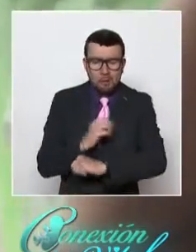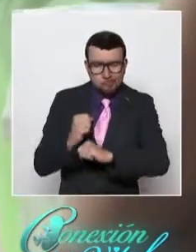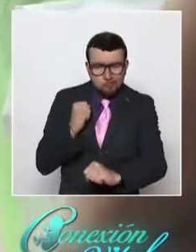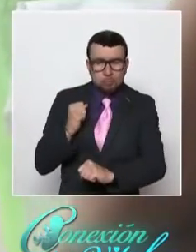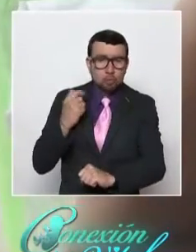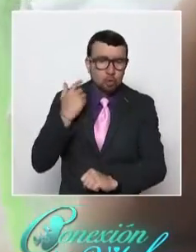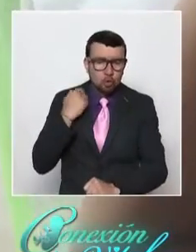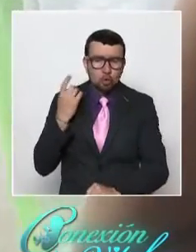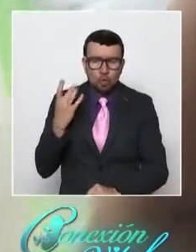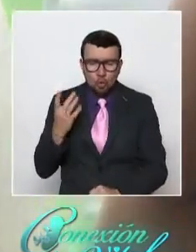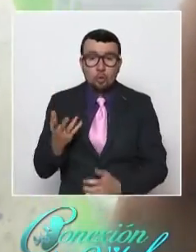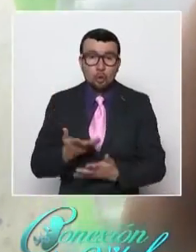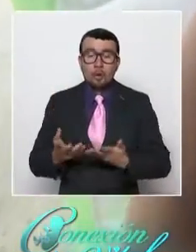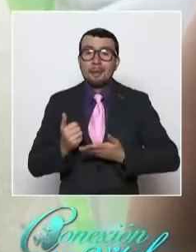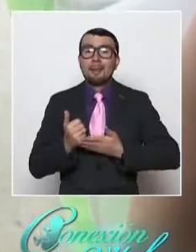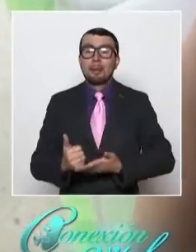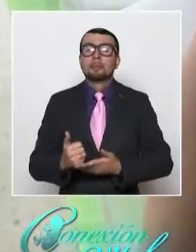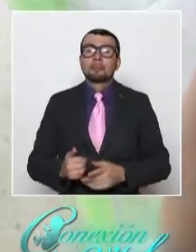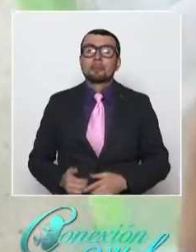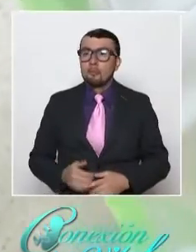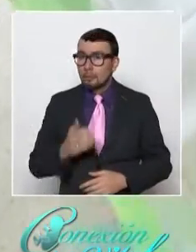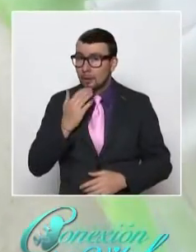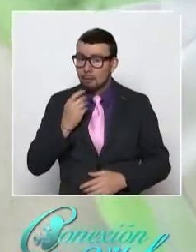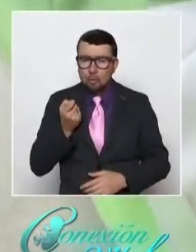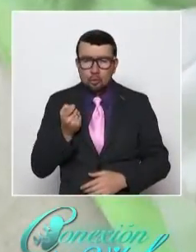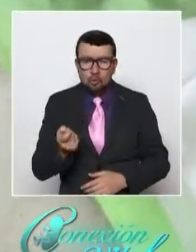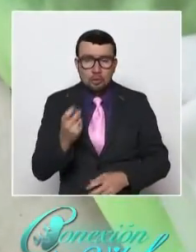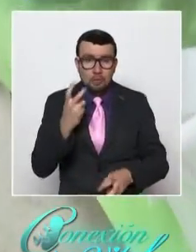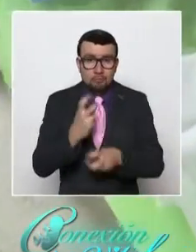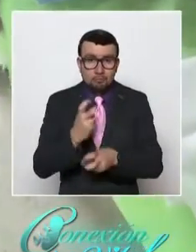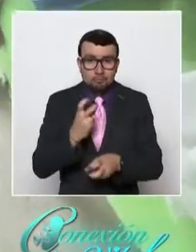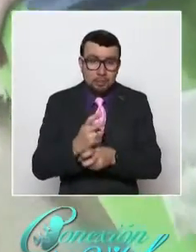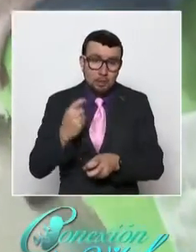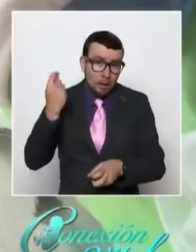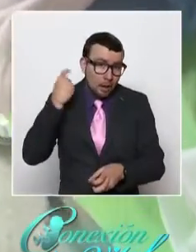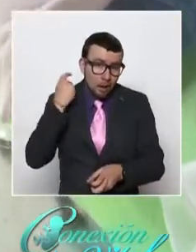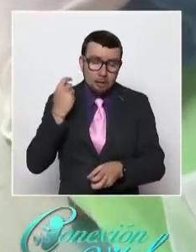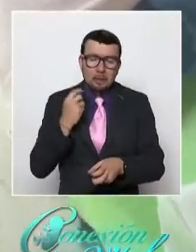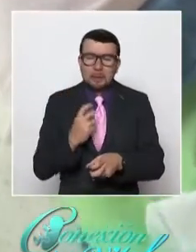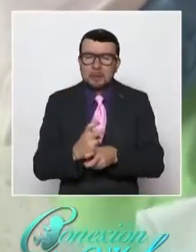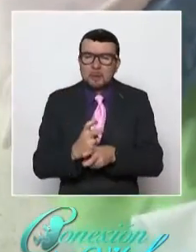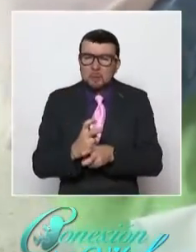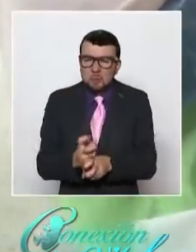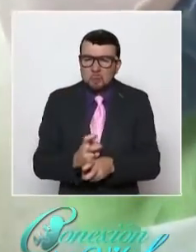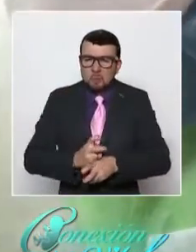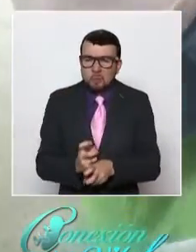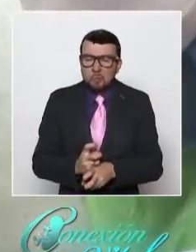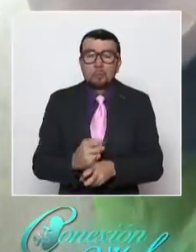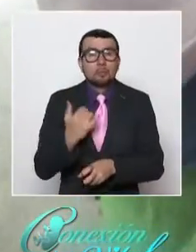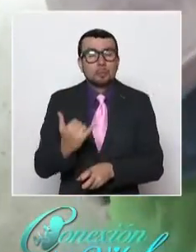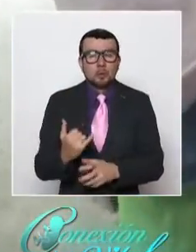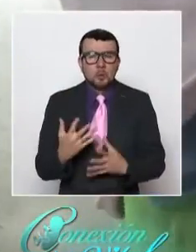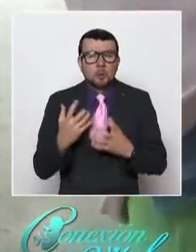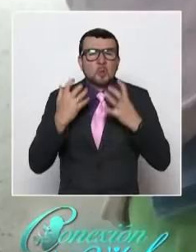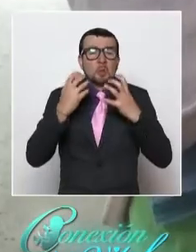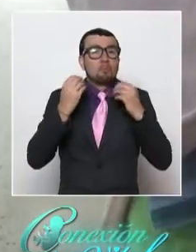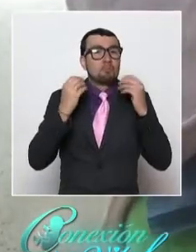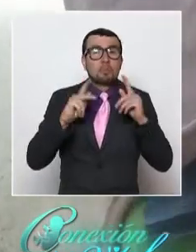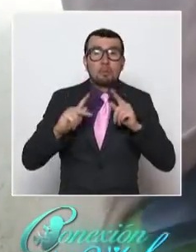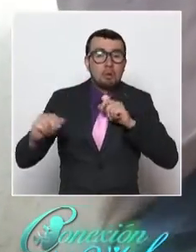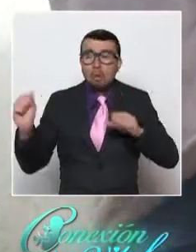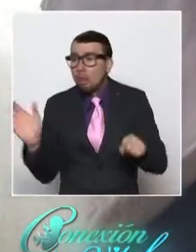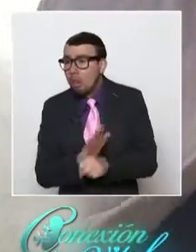Vemos mucho que en la parte de las cervicales se enfoca mucha tensión, mucho estrés. Hoy en día que las personas